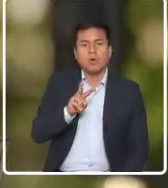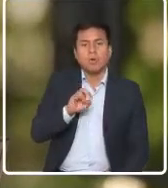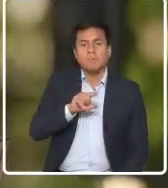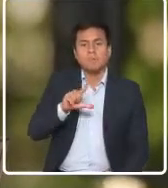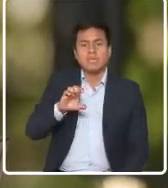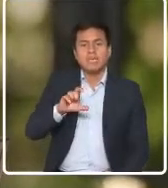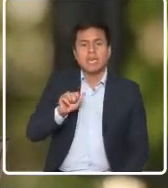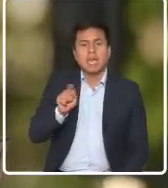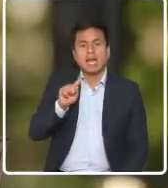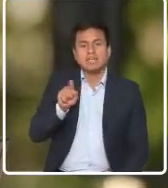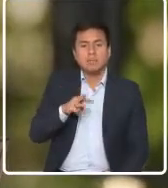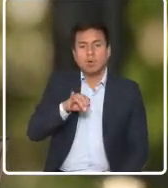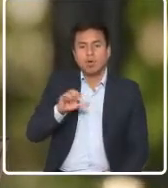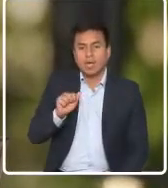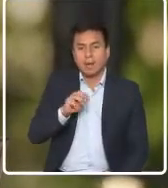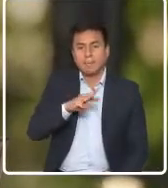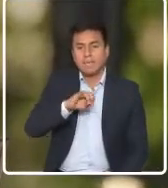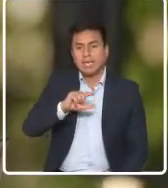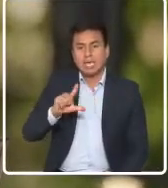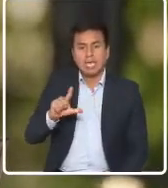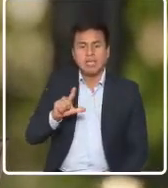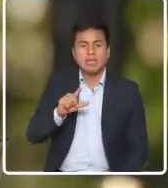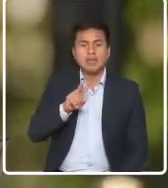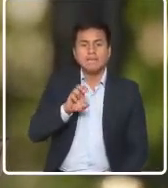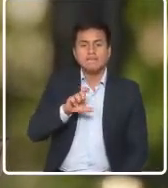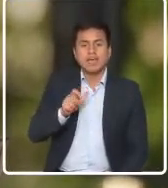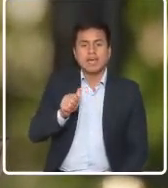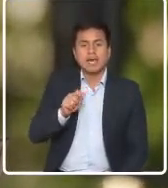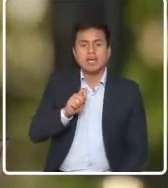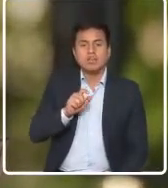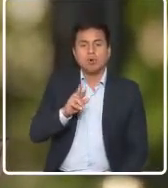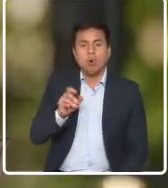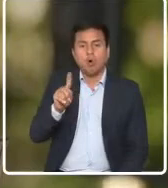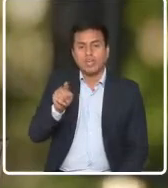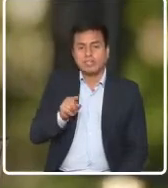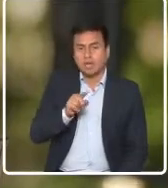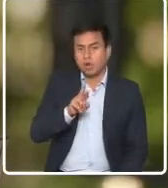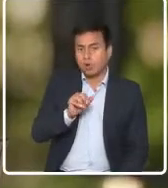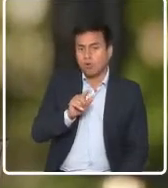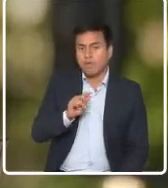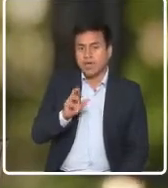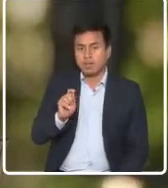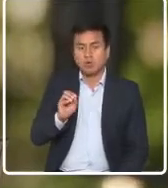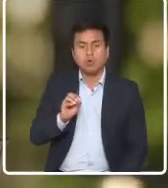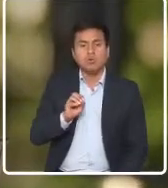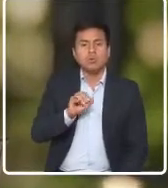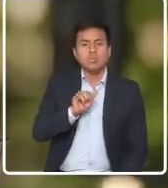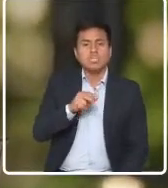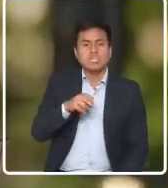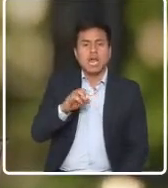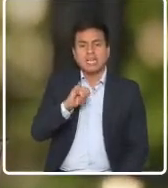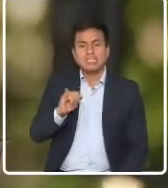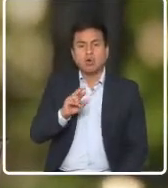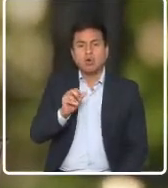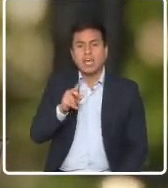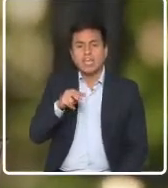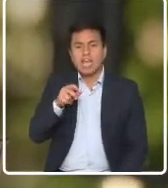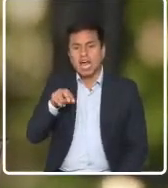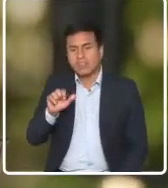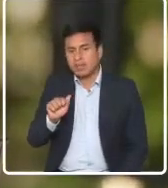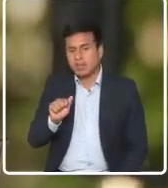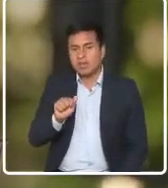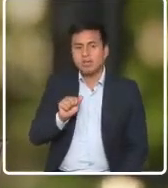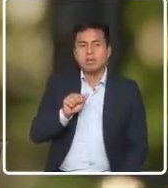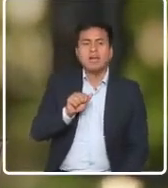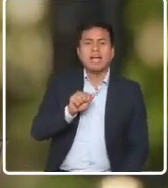Moya, Miguel Vega Torres, Roberto Yáñez Orellana,